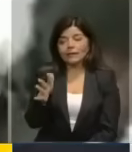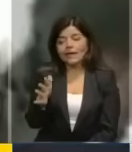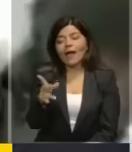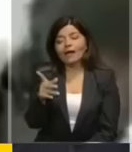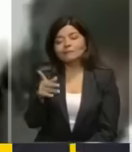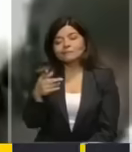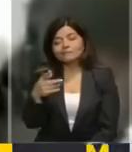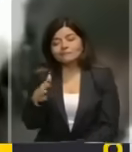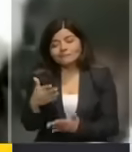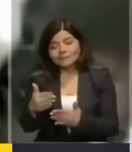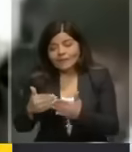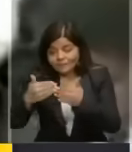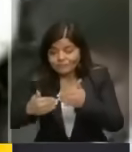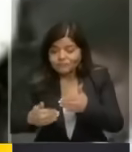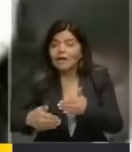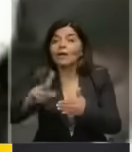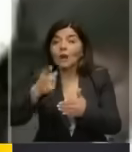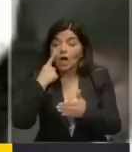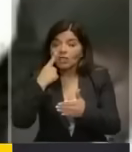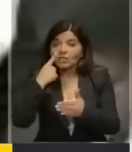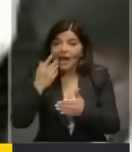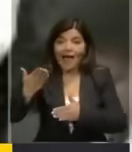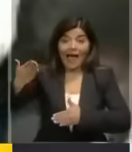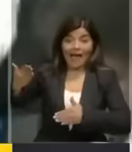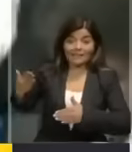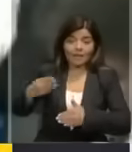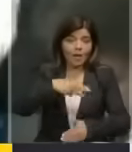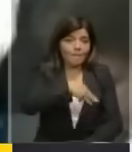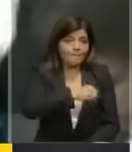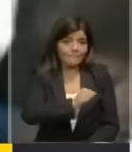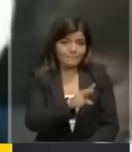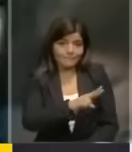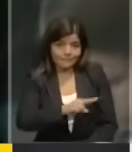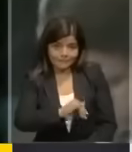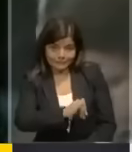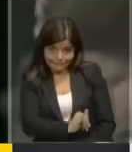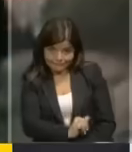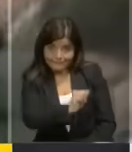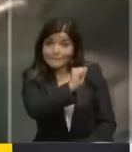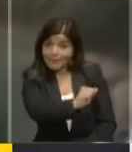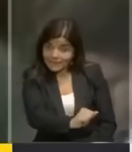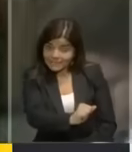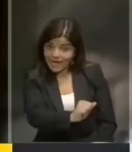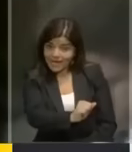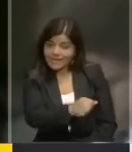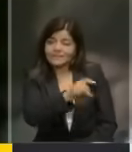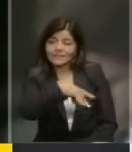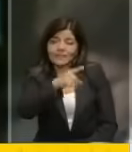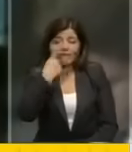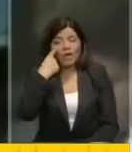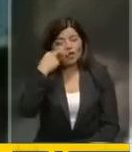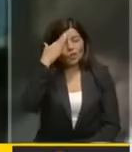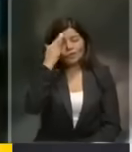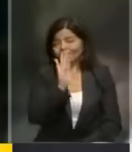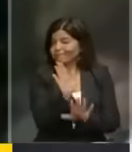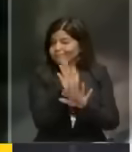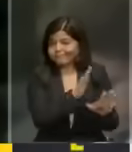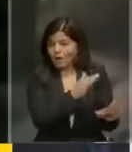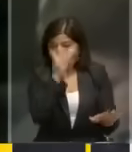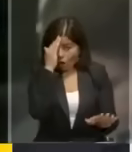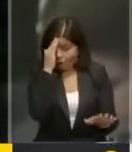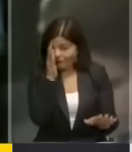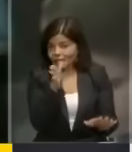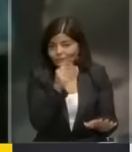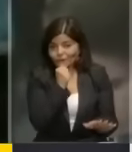lo conocido que representaba Sergio Massa. Es decir, no le dieron el voto de confianza a Massa, porque lo que no había resuelto